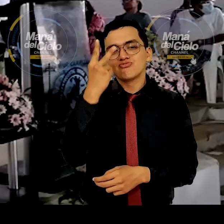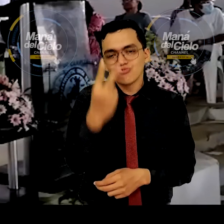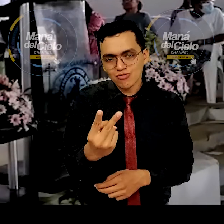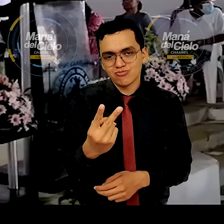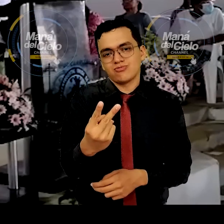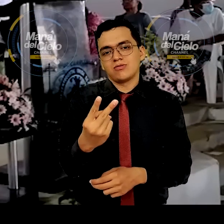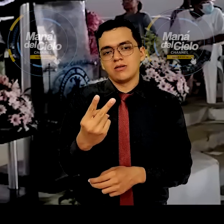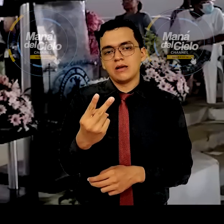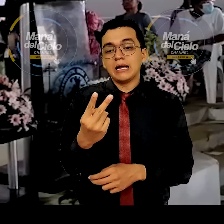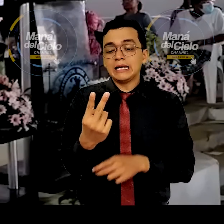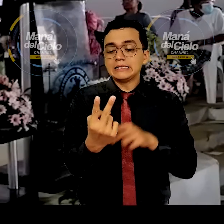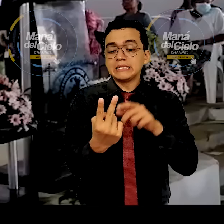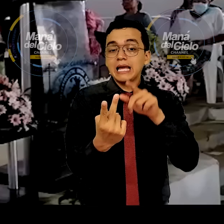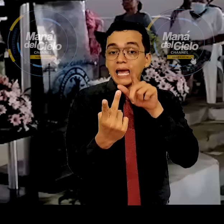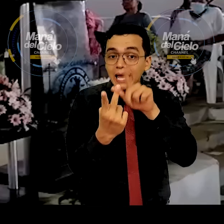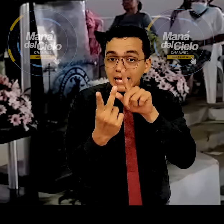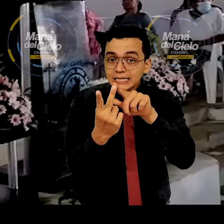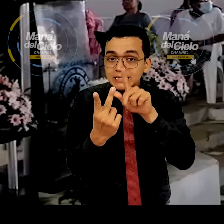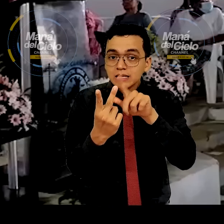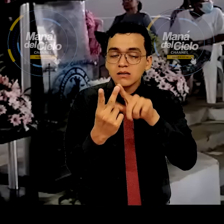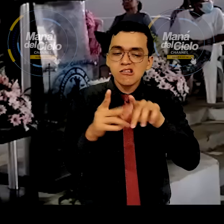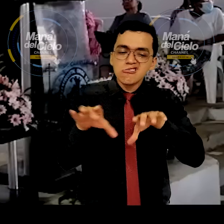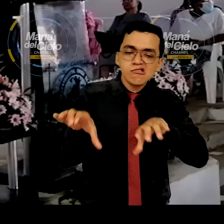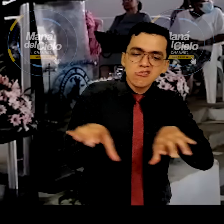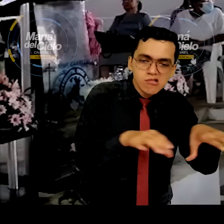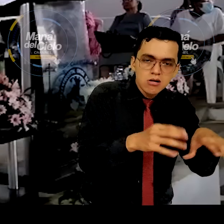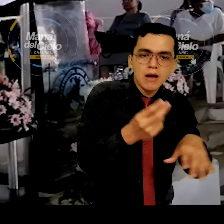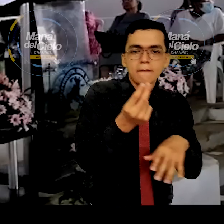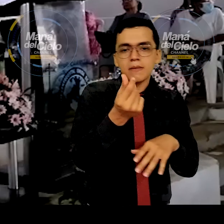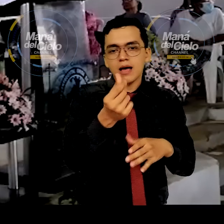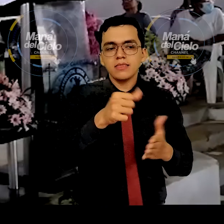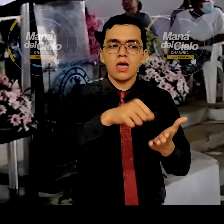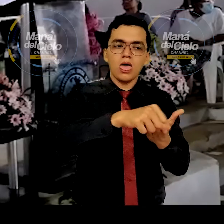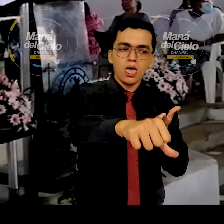está eso, tú mal hecho. Pero el otro, que era bueno,